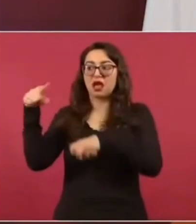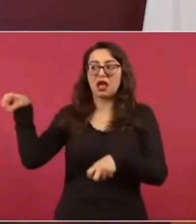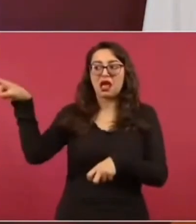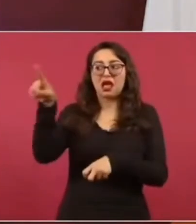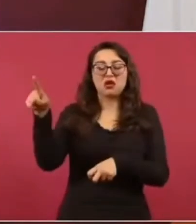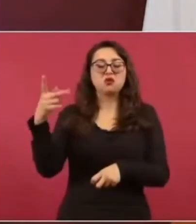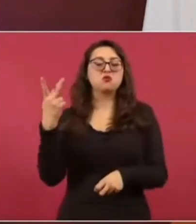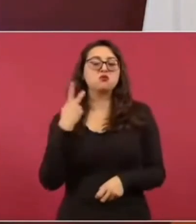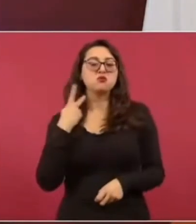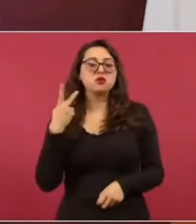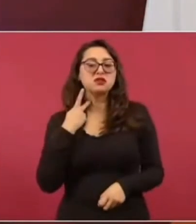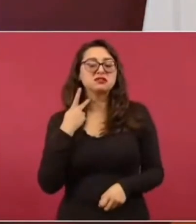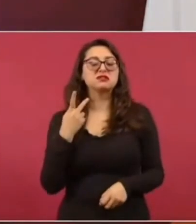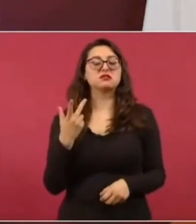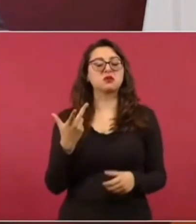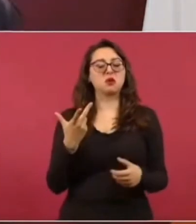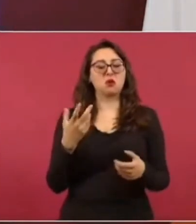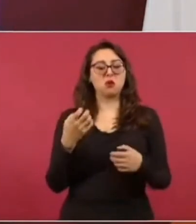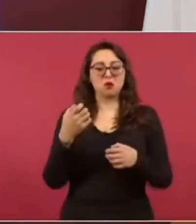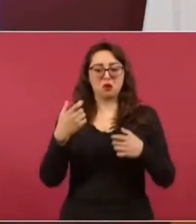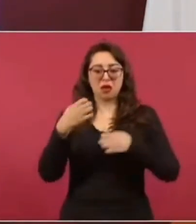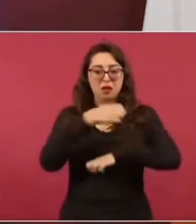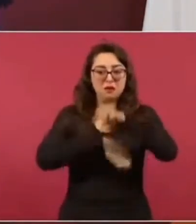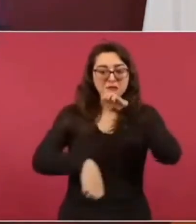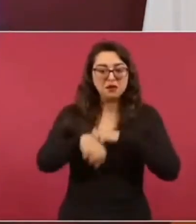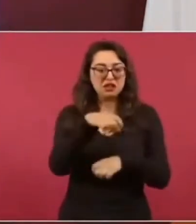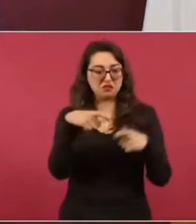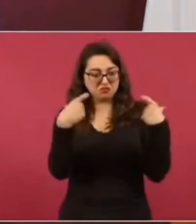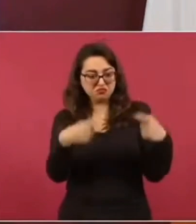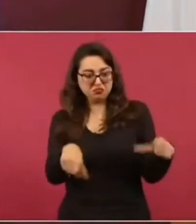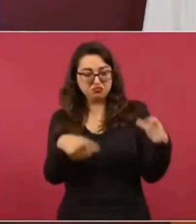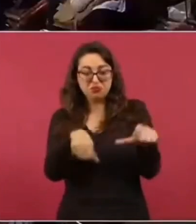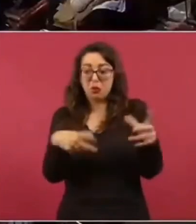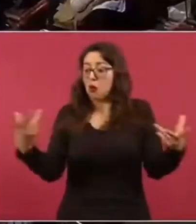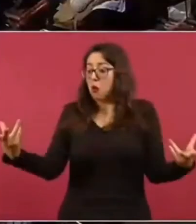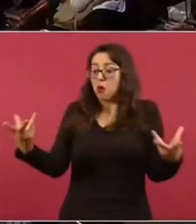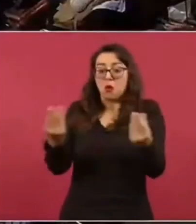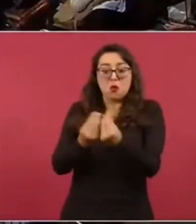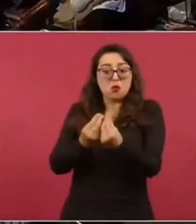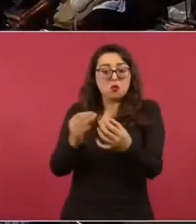y políticos, representan a la élite,